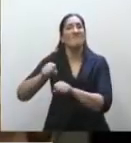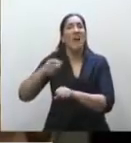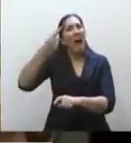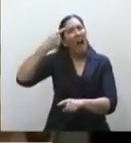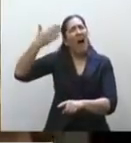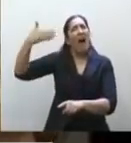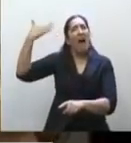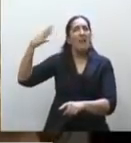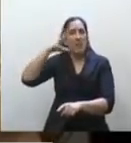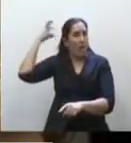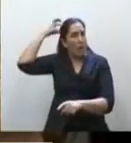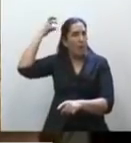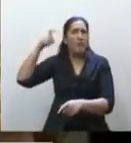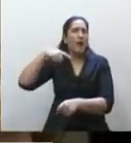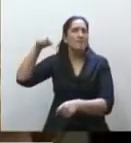y lo logramos.